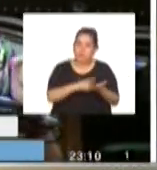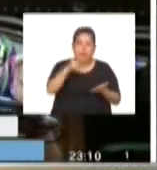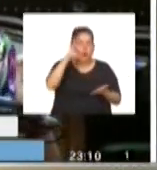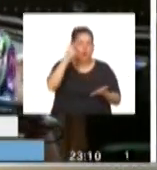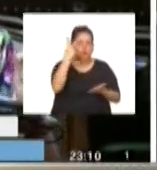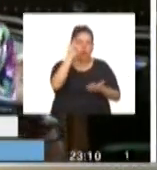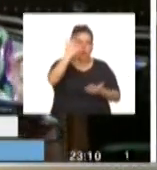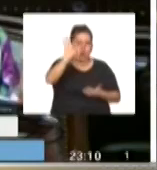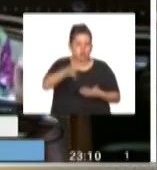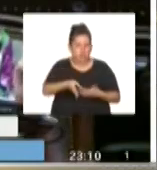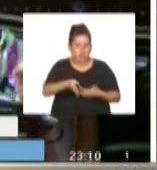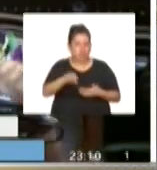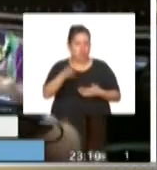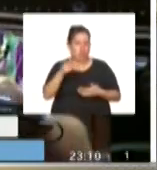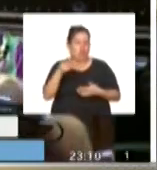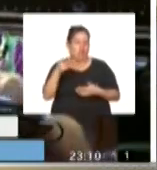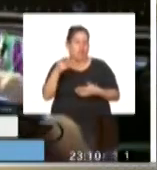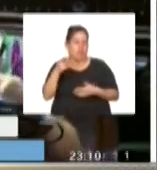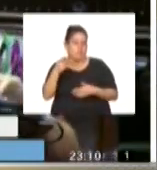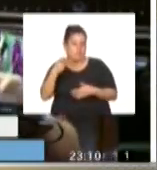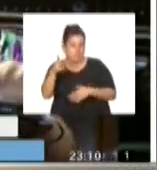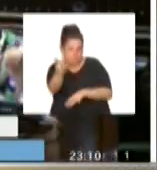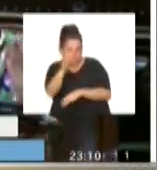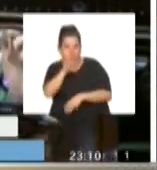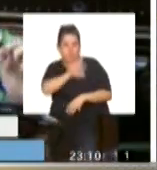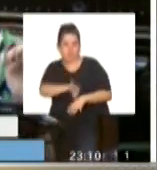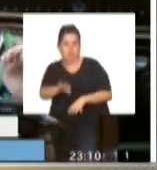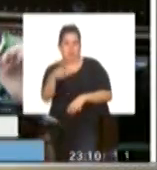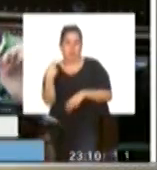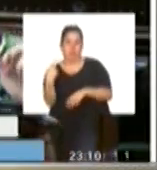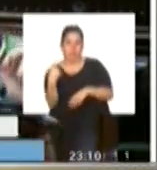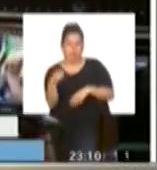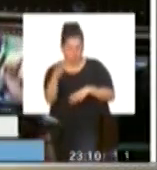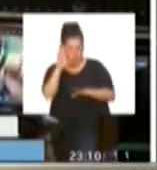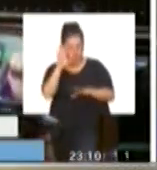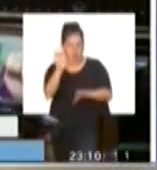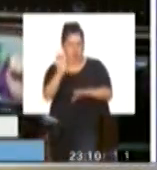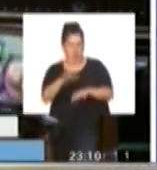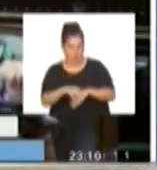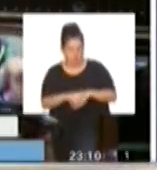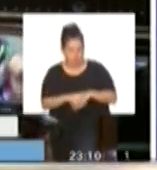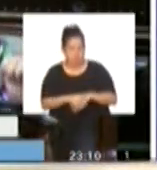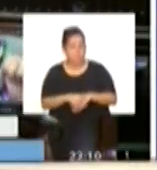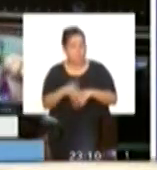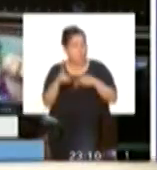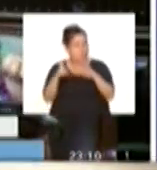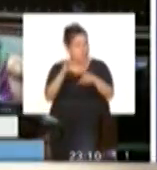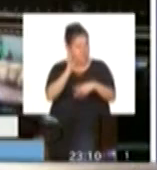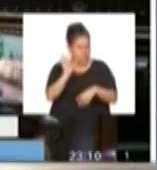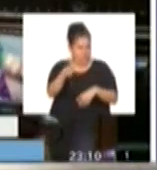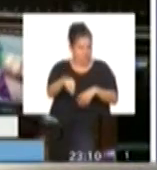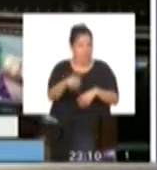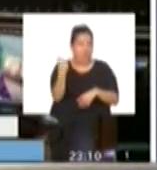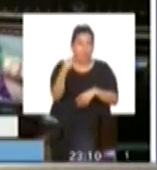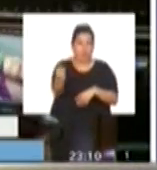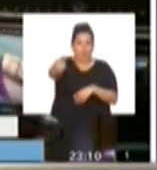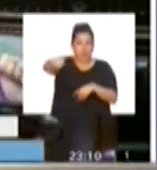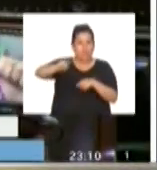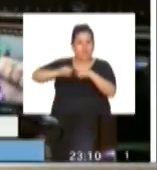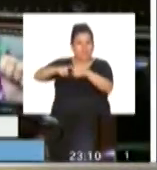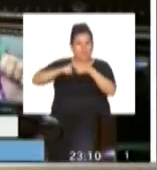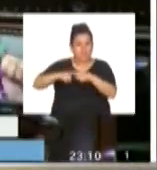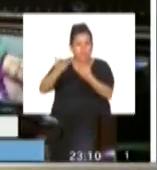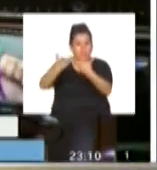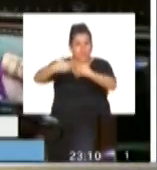peronistas perdonables, yo lo llamo un adjetivo, quizá no es el indicado, es un poco irónico, pero casi es como